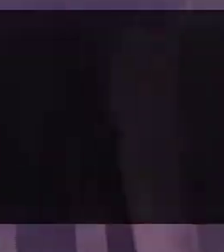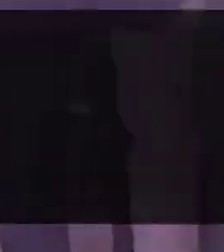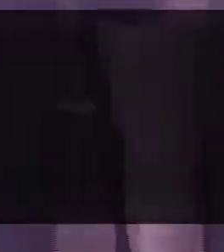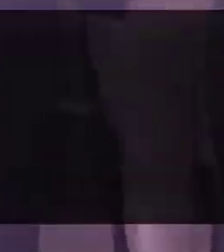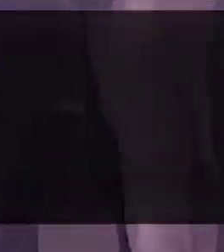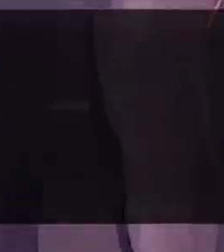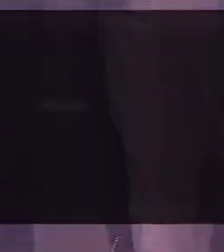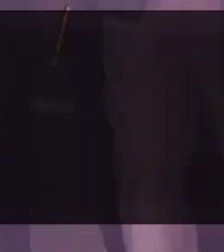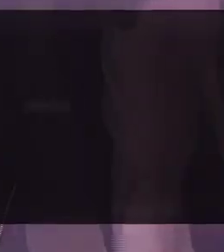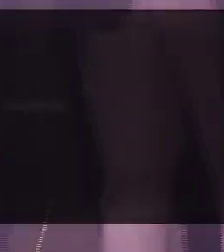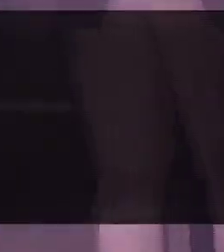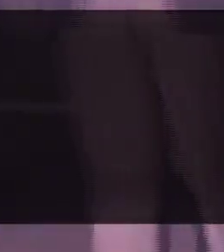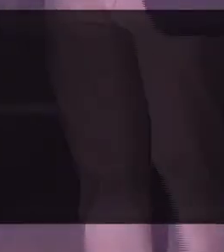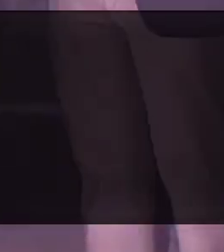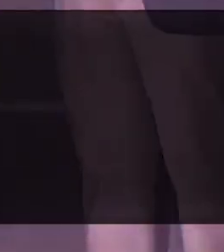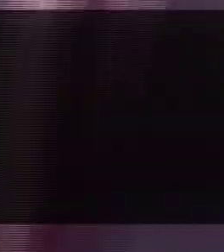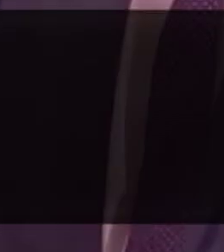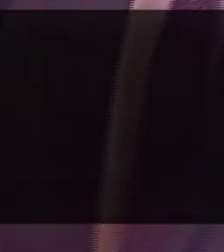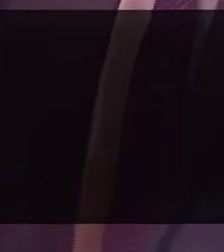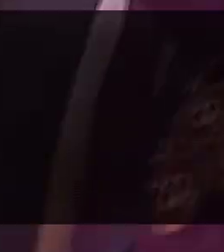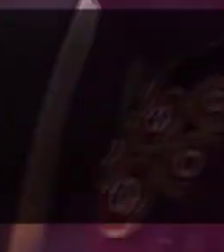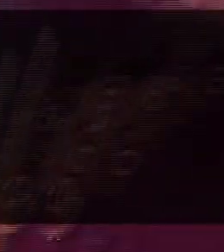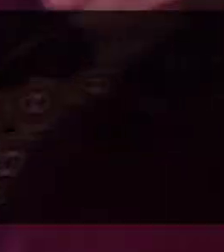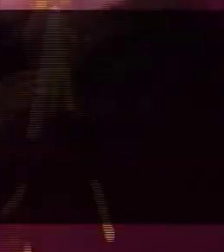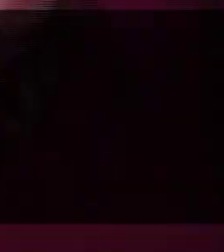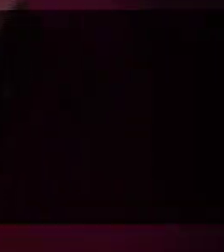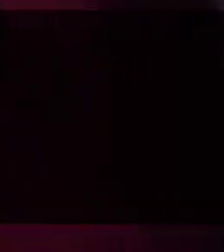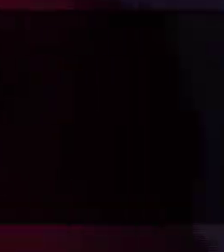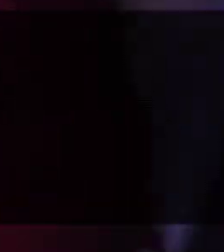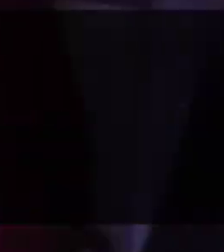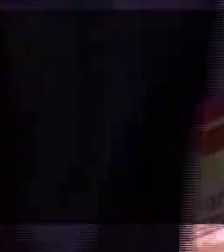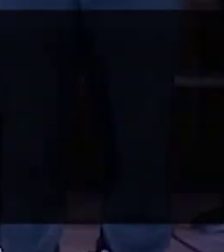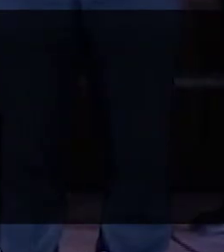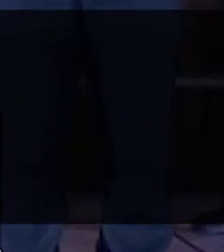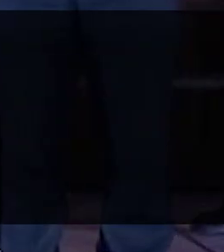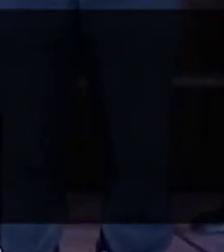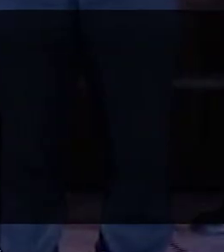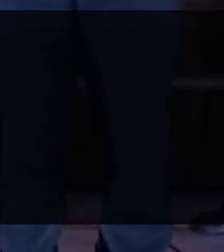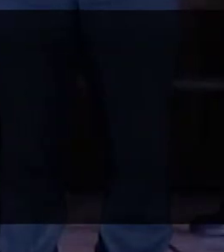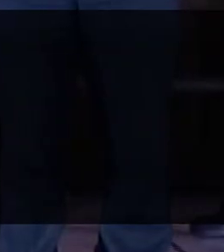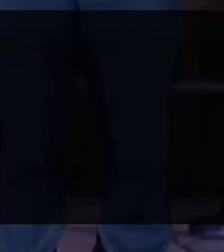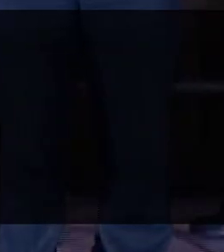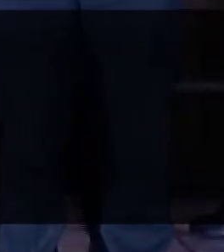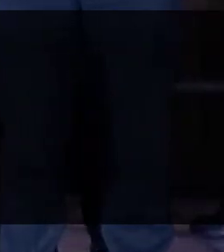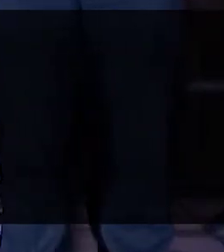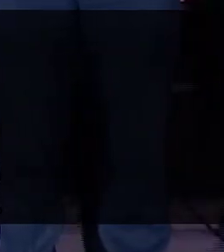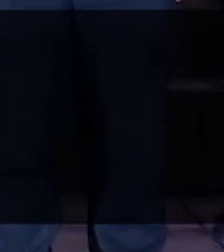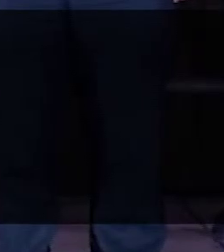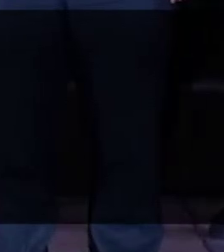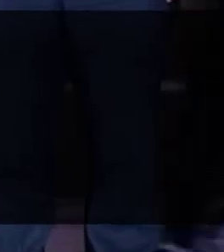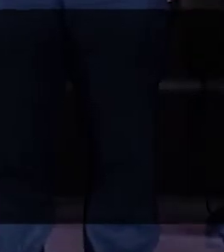1 de octubre, sucediendo a Andrés Manuel López Obrador. La alianza